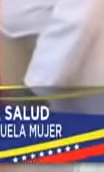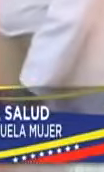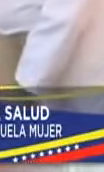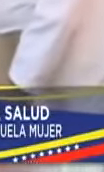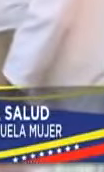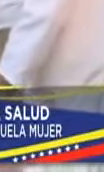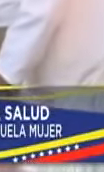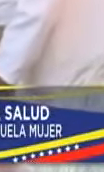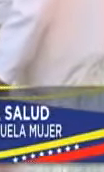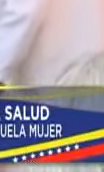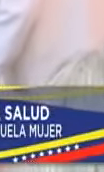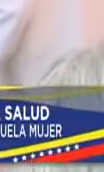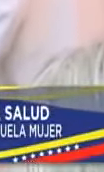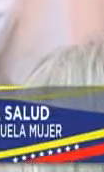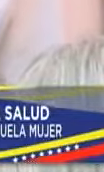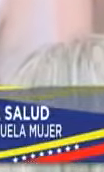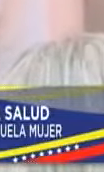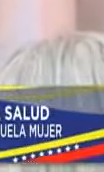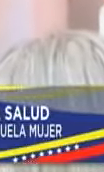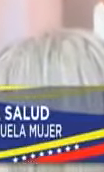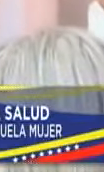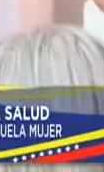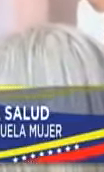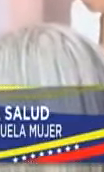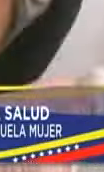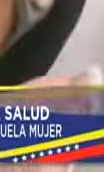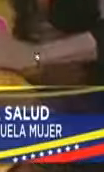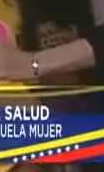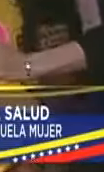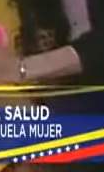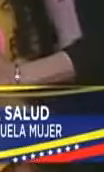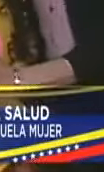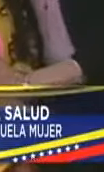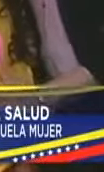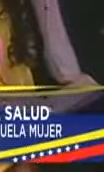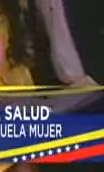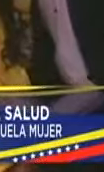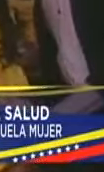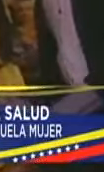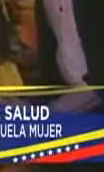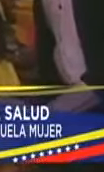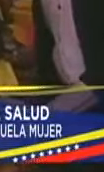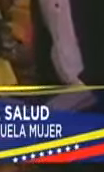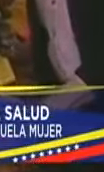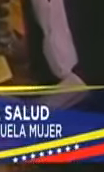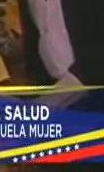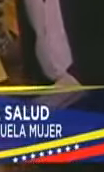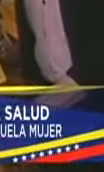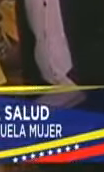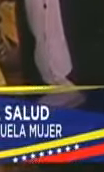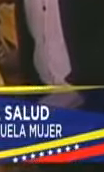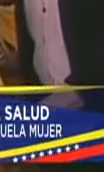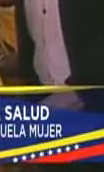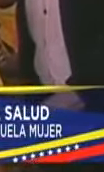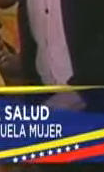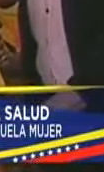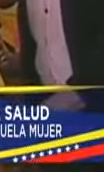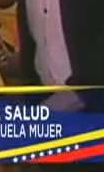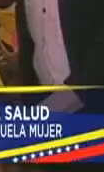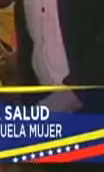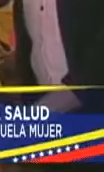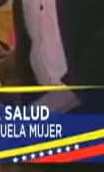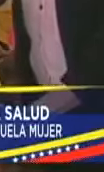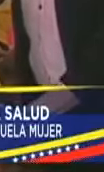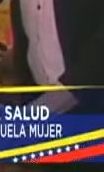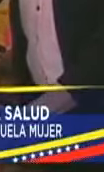Maduro ha reiterado que la gran misión Venezuela Mujer debe llegar hasta el último rincón del país para brindar atención integral